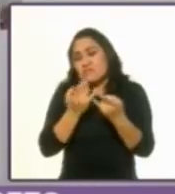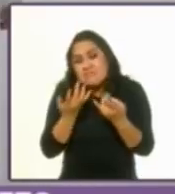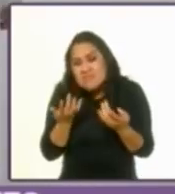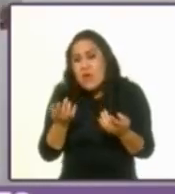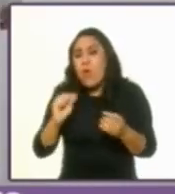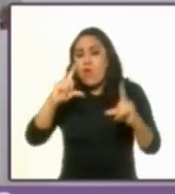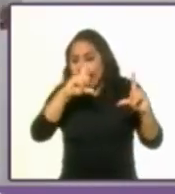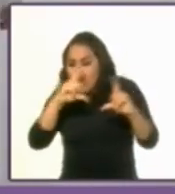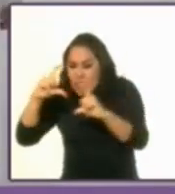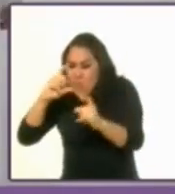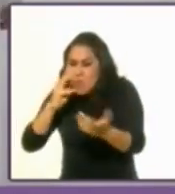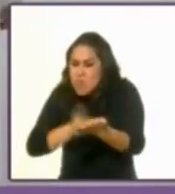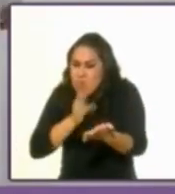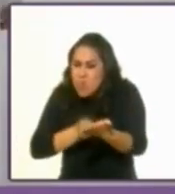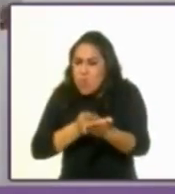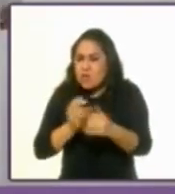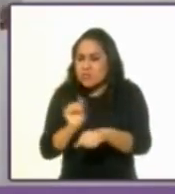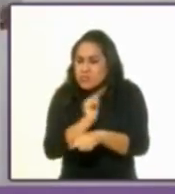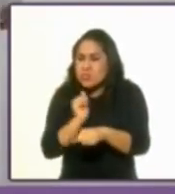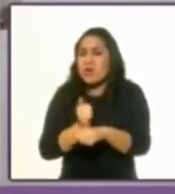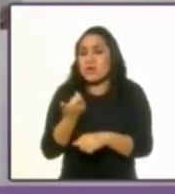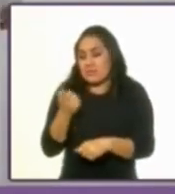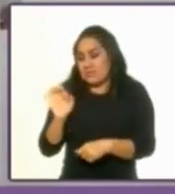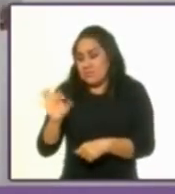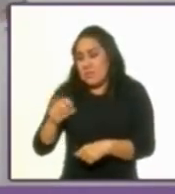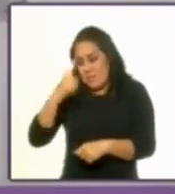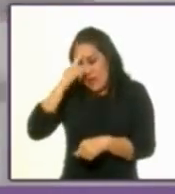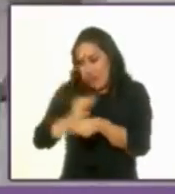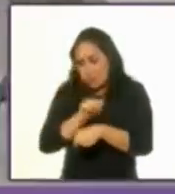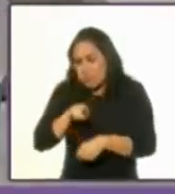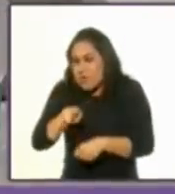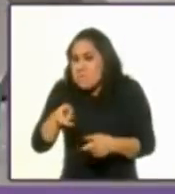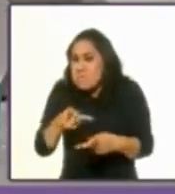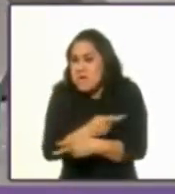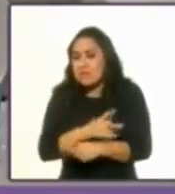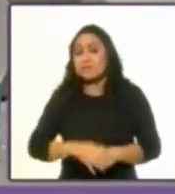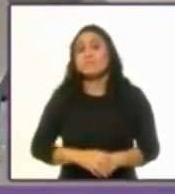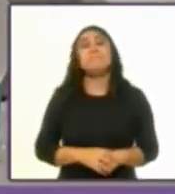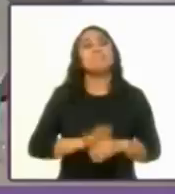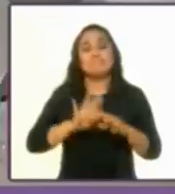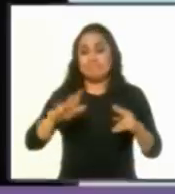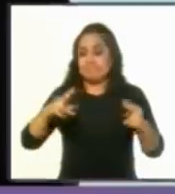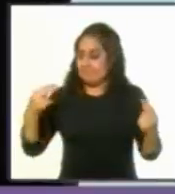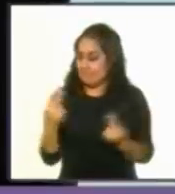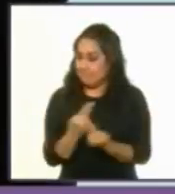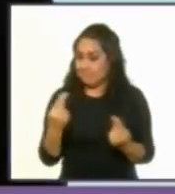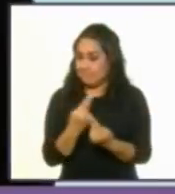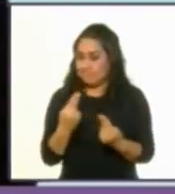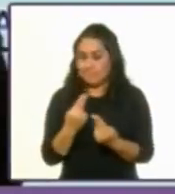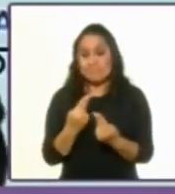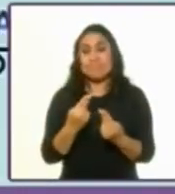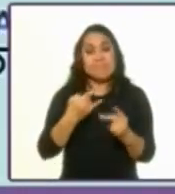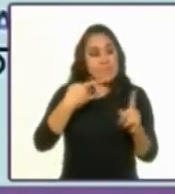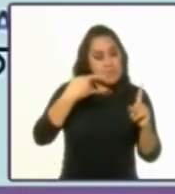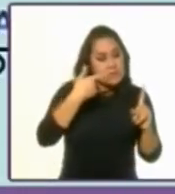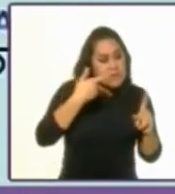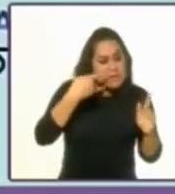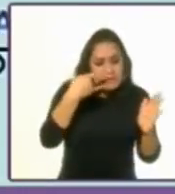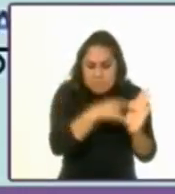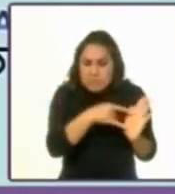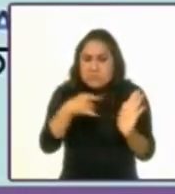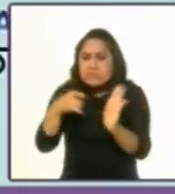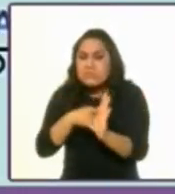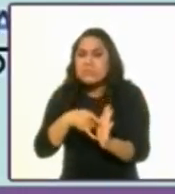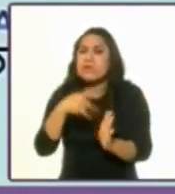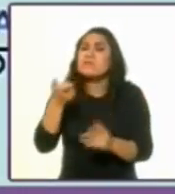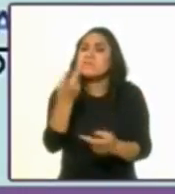fotomultas qué hacemos con parquímetros marco rascón etiquetarlo necesitamos etiquetar los ingresos multas